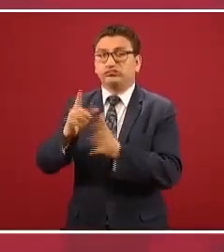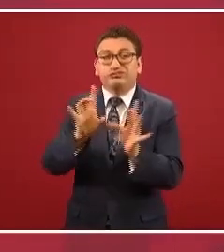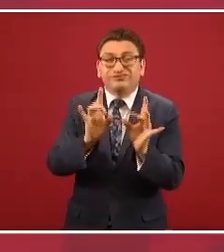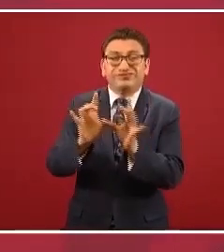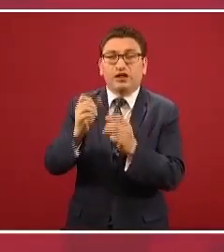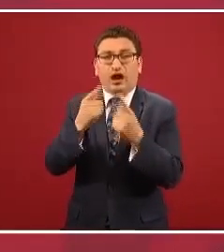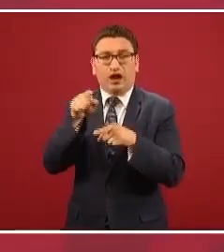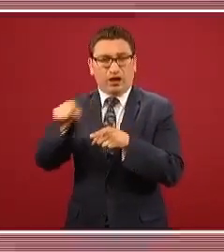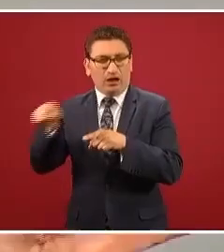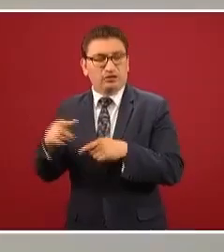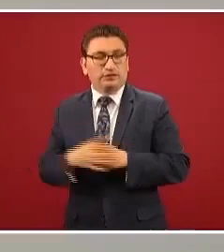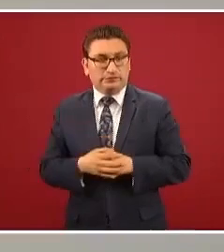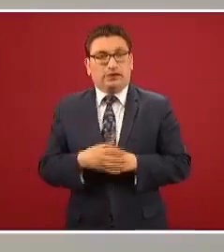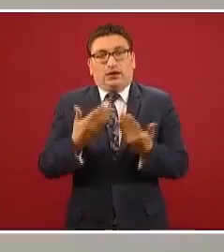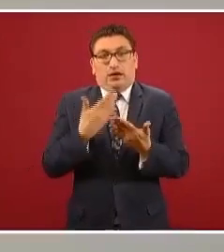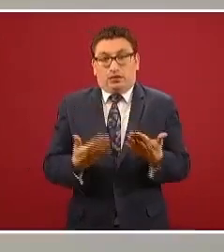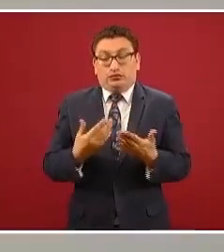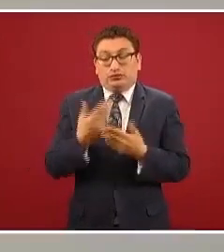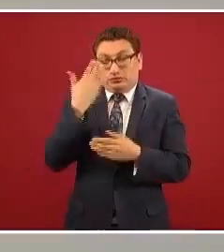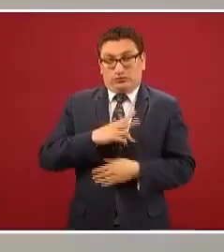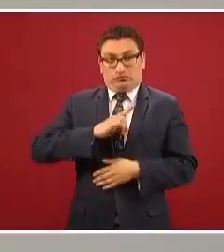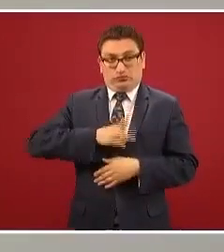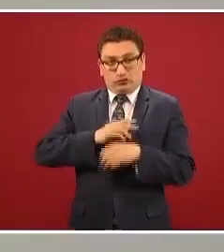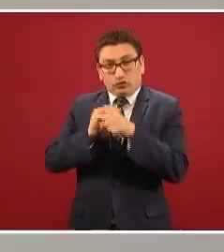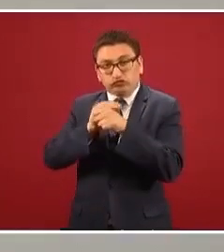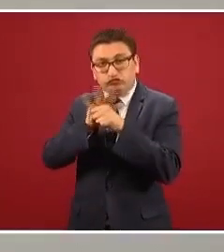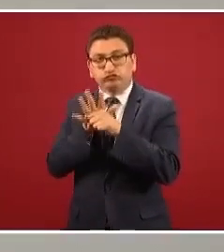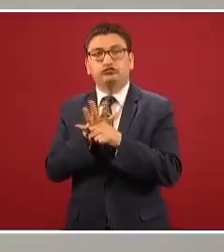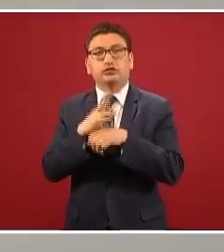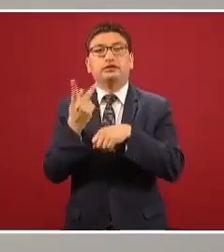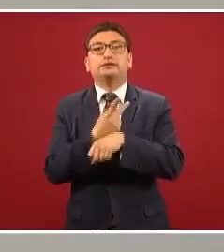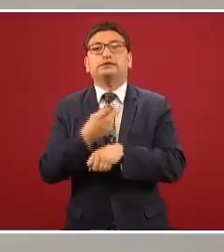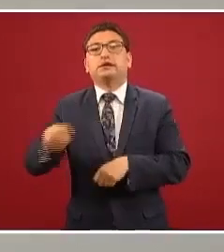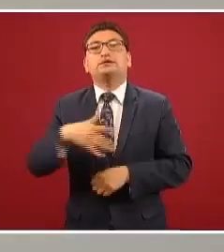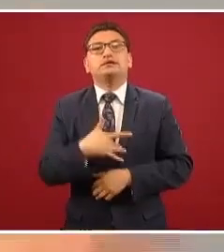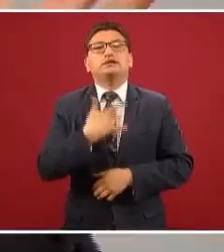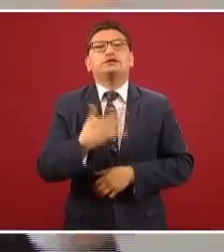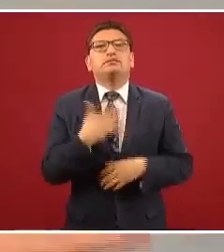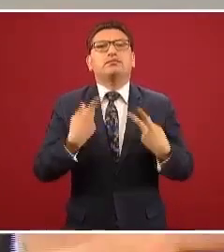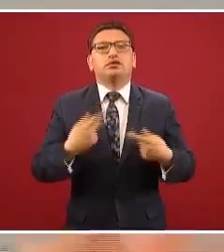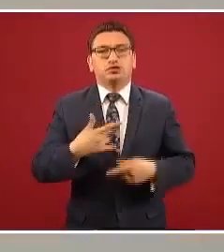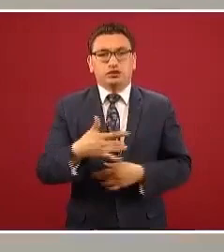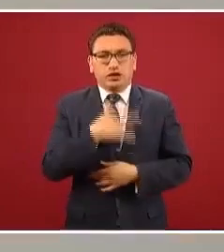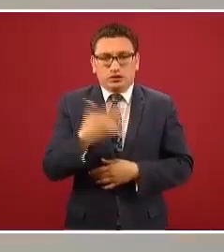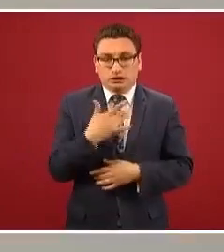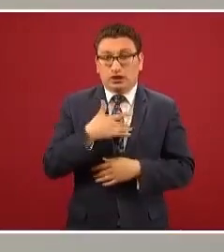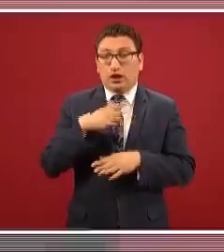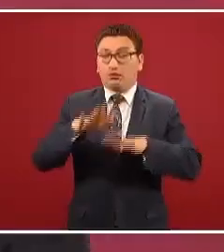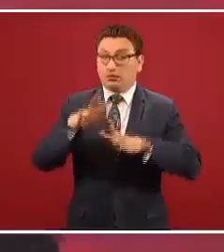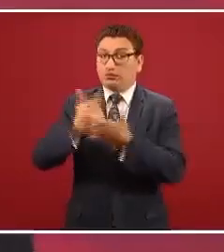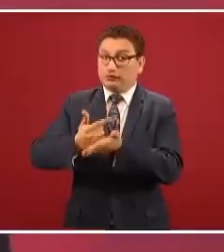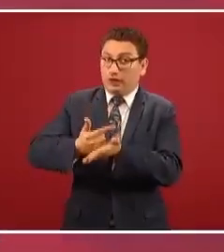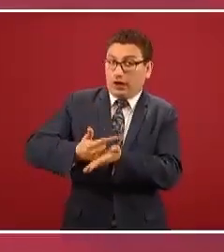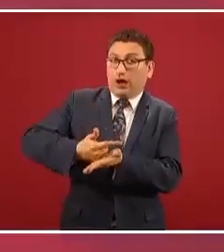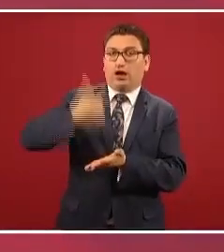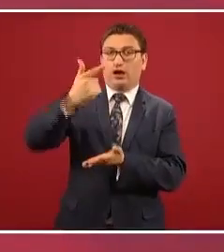En esta situación, el coronavirus produce síntomas que van desde los casos graves